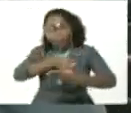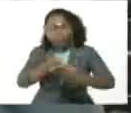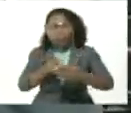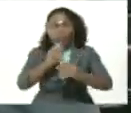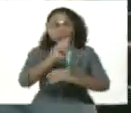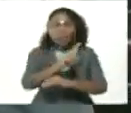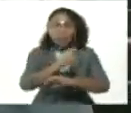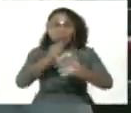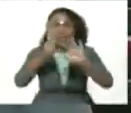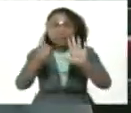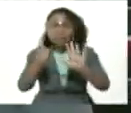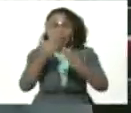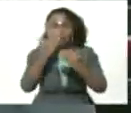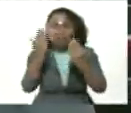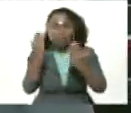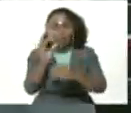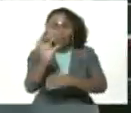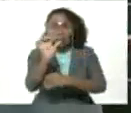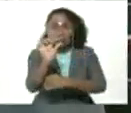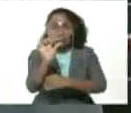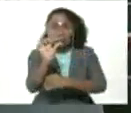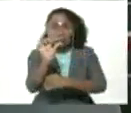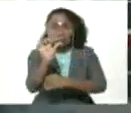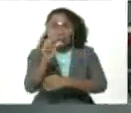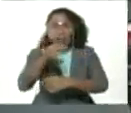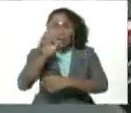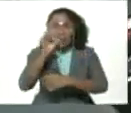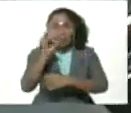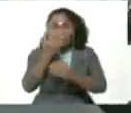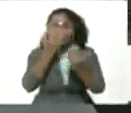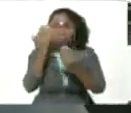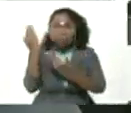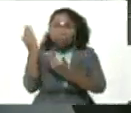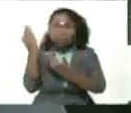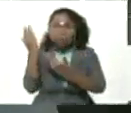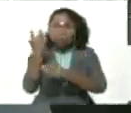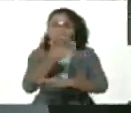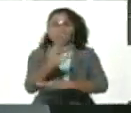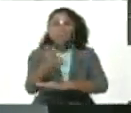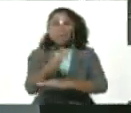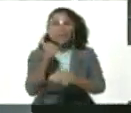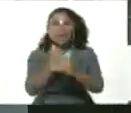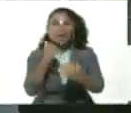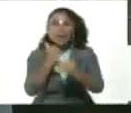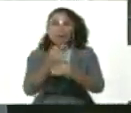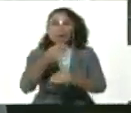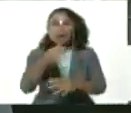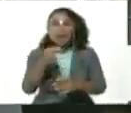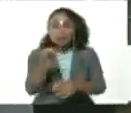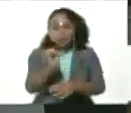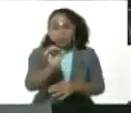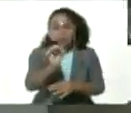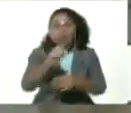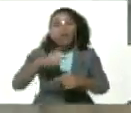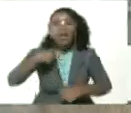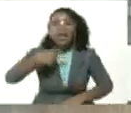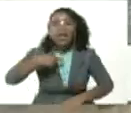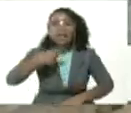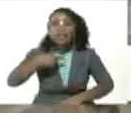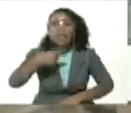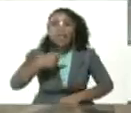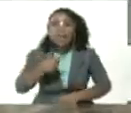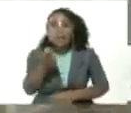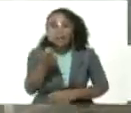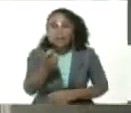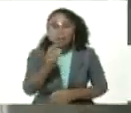el tamaño del café. Parece, fíjate, como granitos de lenteja. Es correcto. Este es el